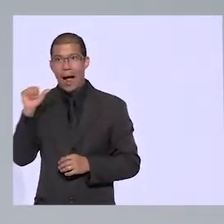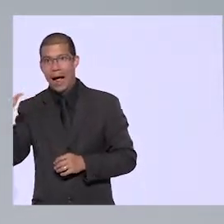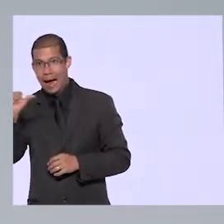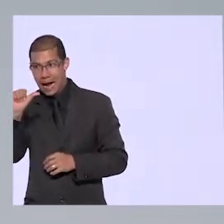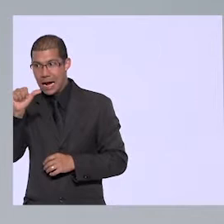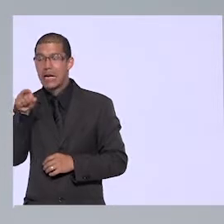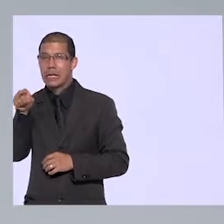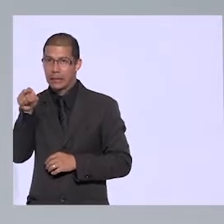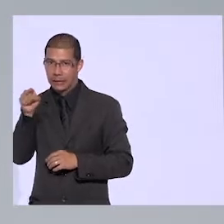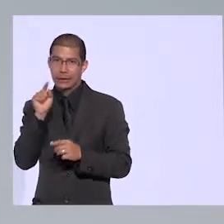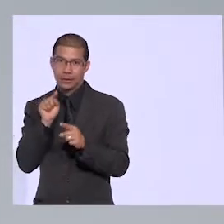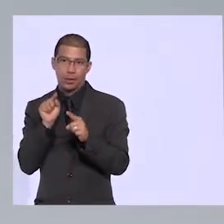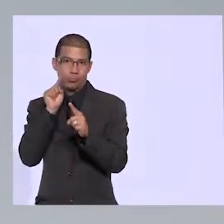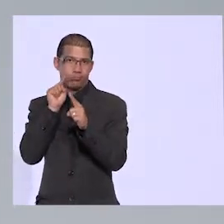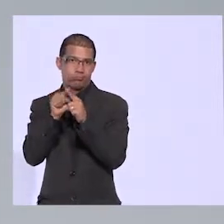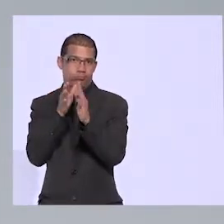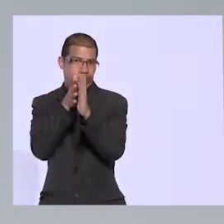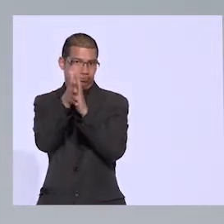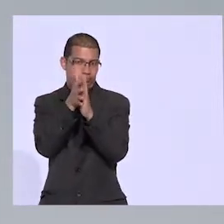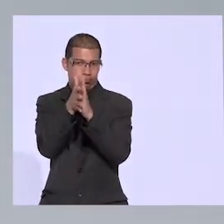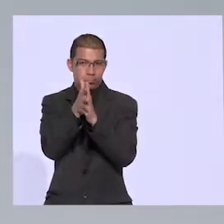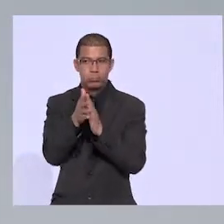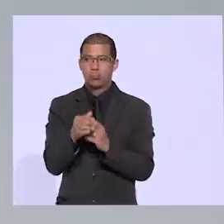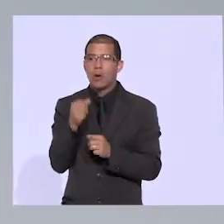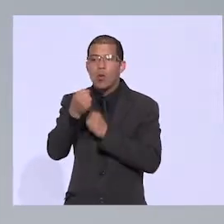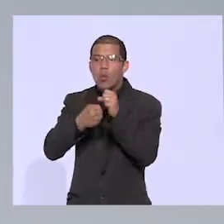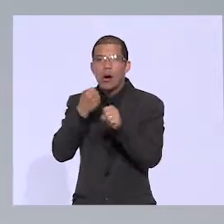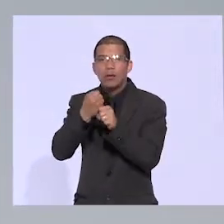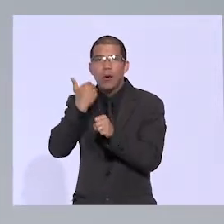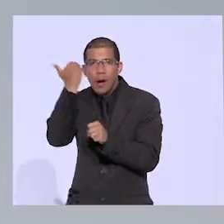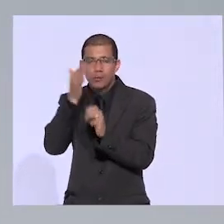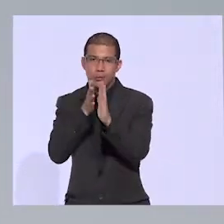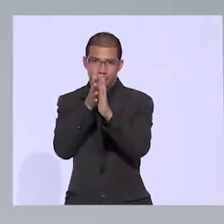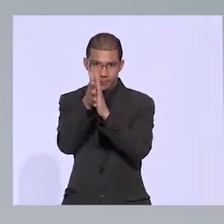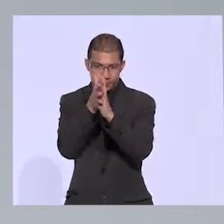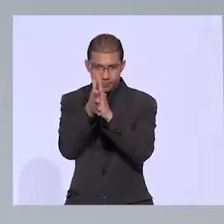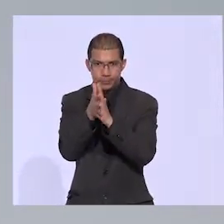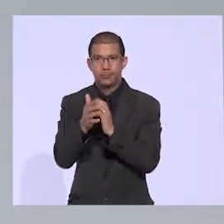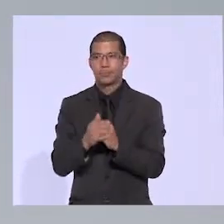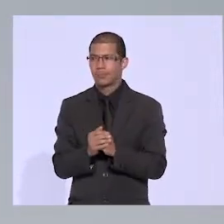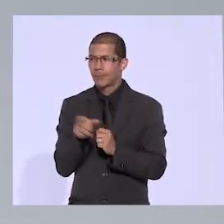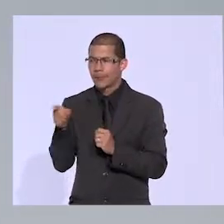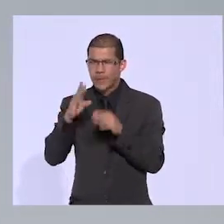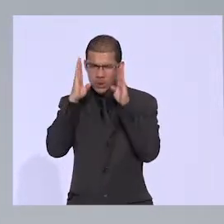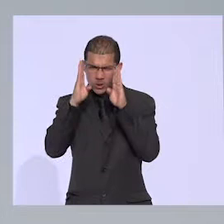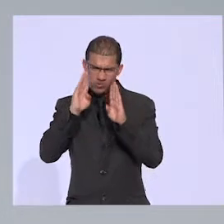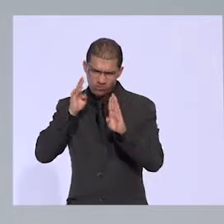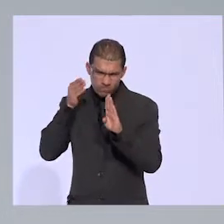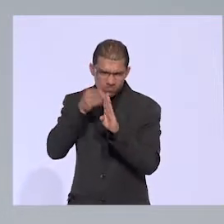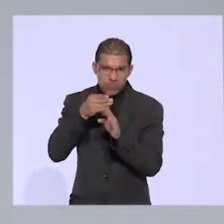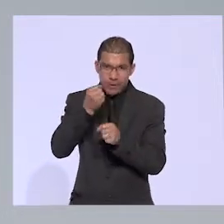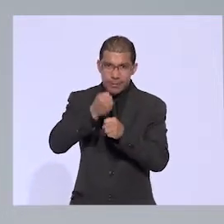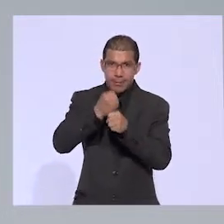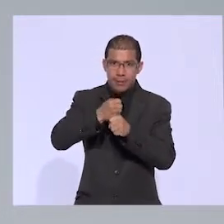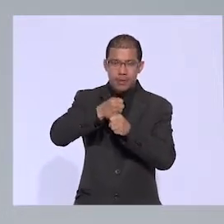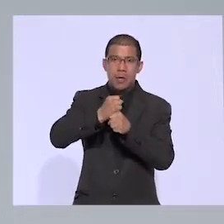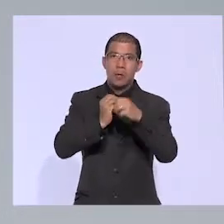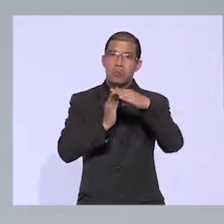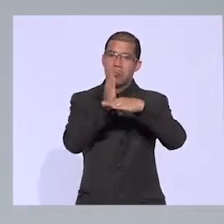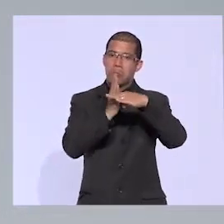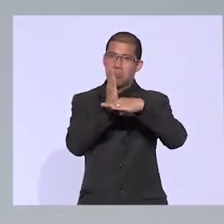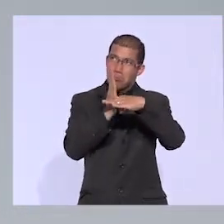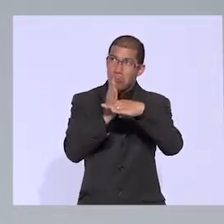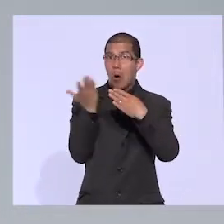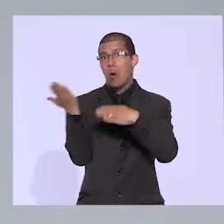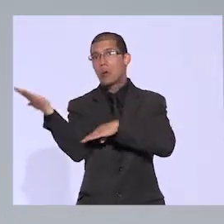objetivo, la edad que tiene es un dato objetivo, la dedicación es si es a tiempo completo o a tiempo parcial, es un